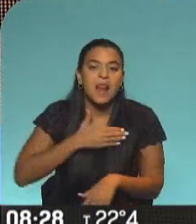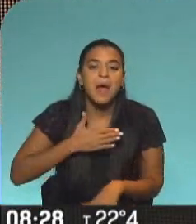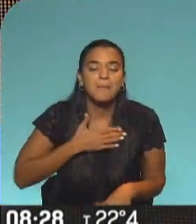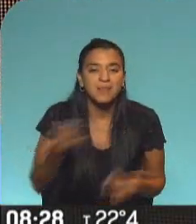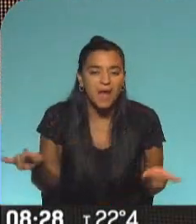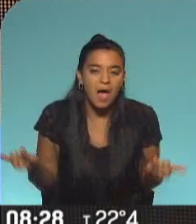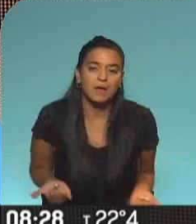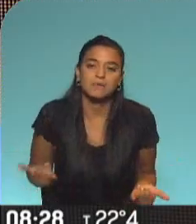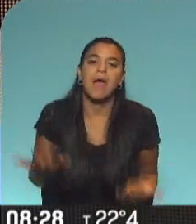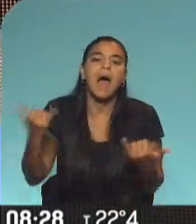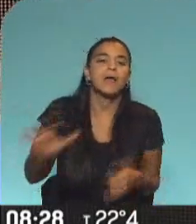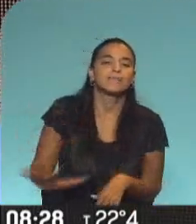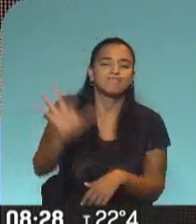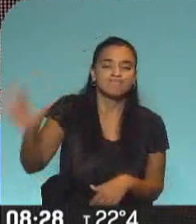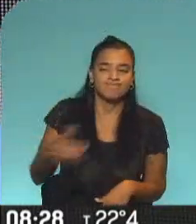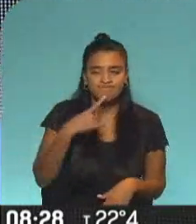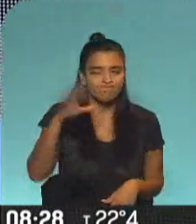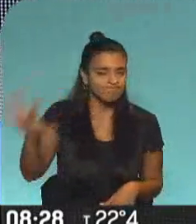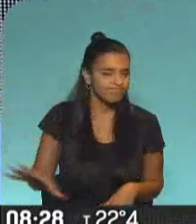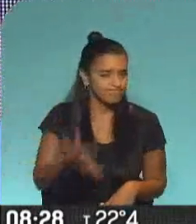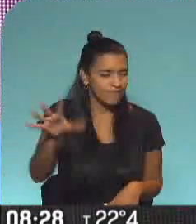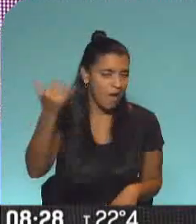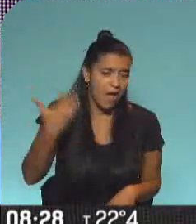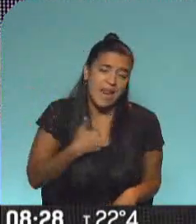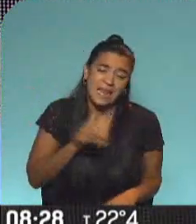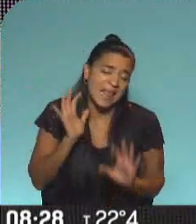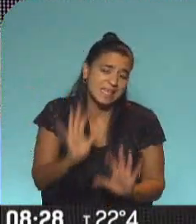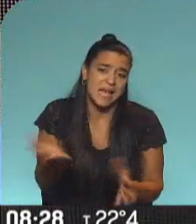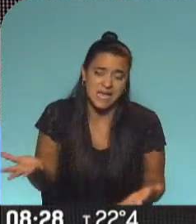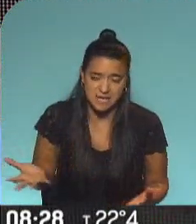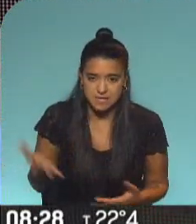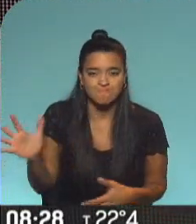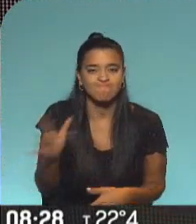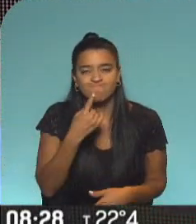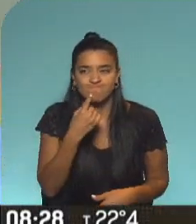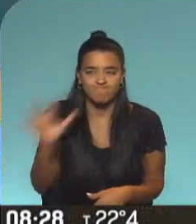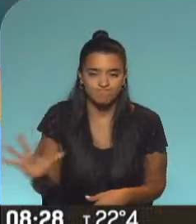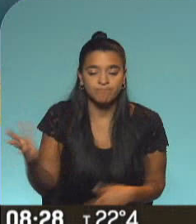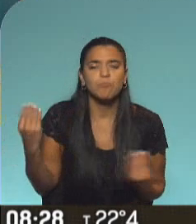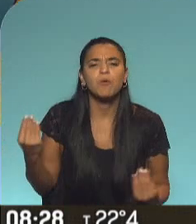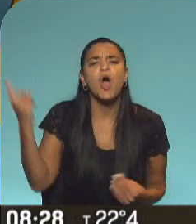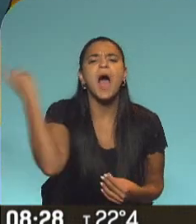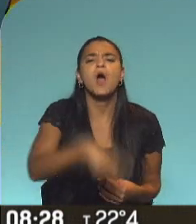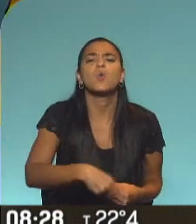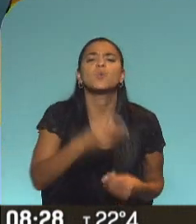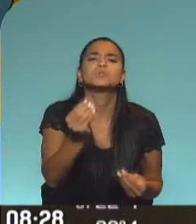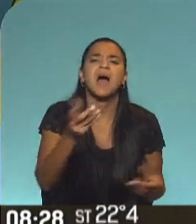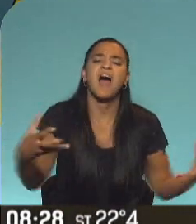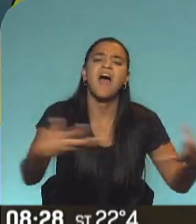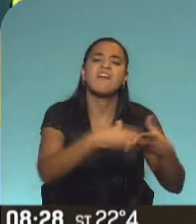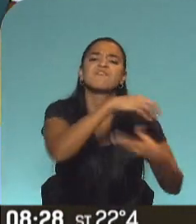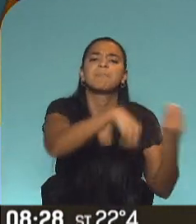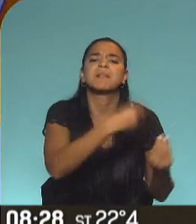quedan en todo el tiempo en la justicia argentina sospechas de toda índole, ¿no? Tal cual. ¿De qué se lo acusa a los Macris o